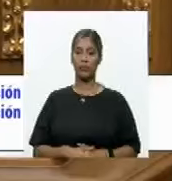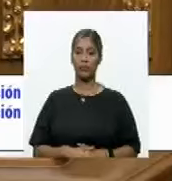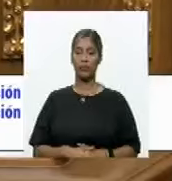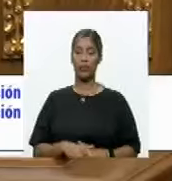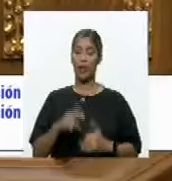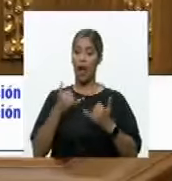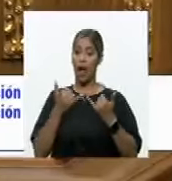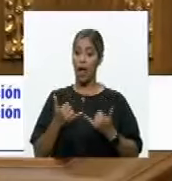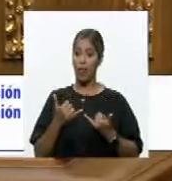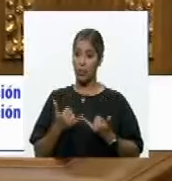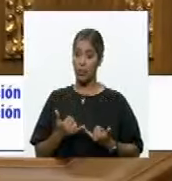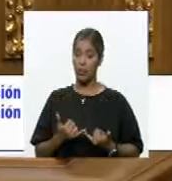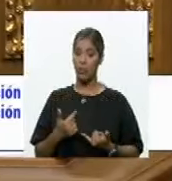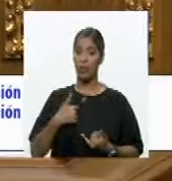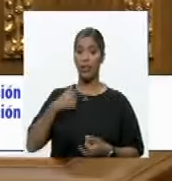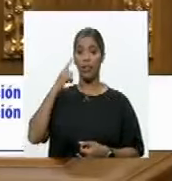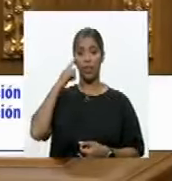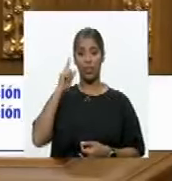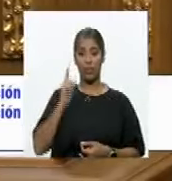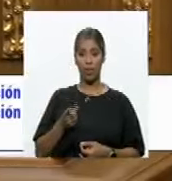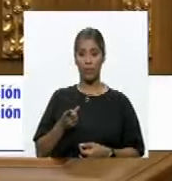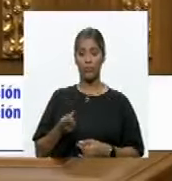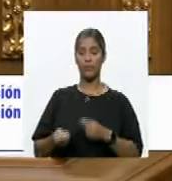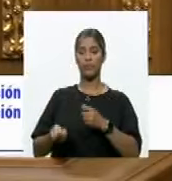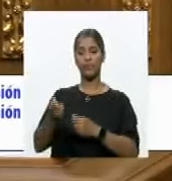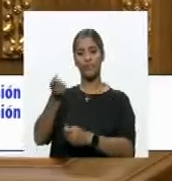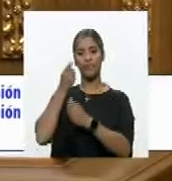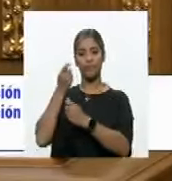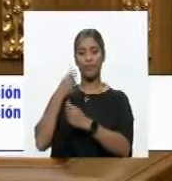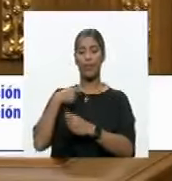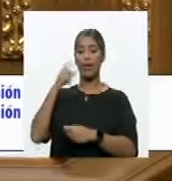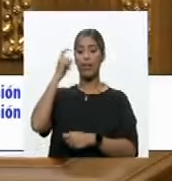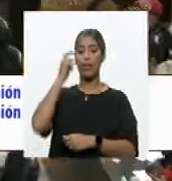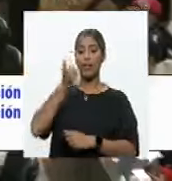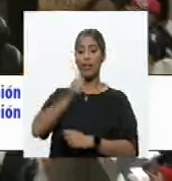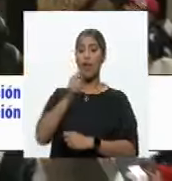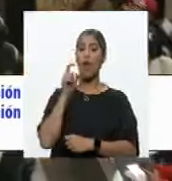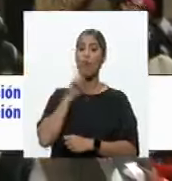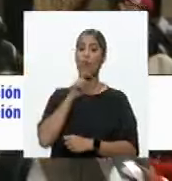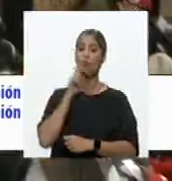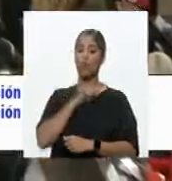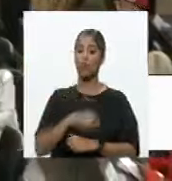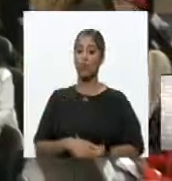En este orden de ideas, tenemos que recordar que el día 10 de octubre,